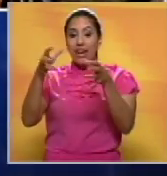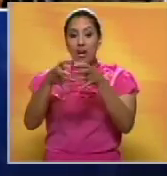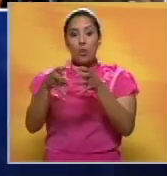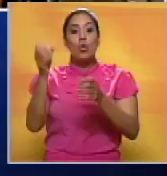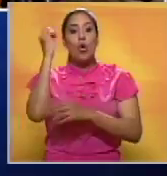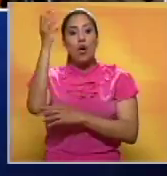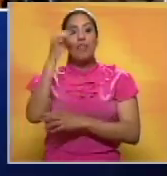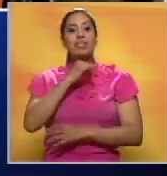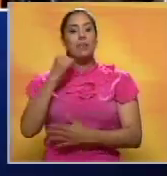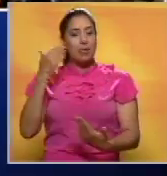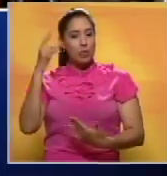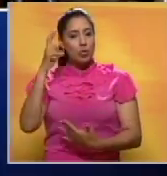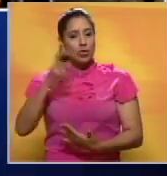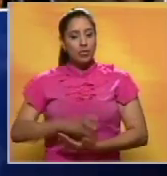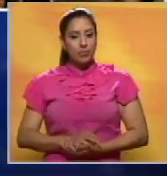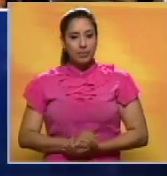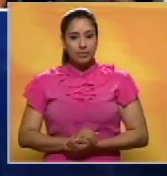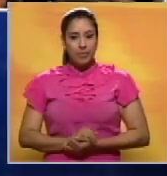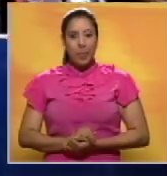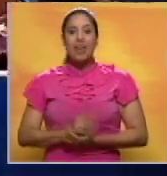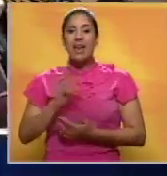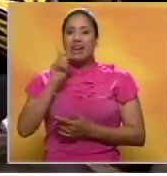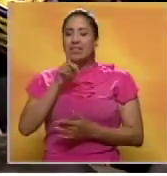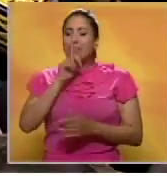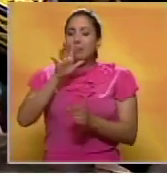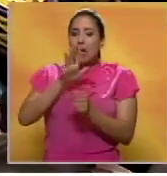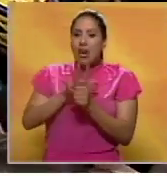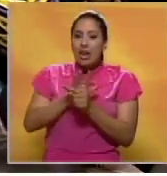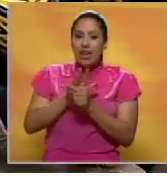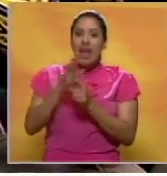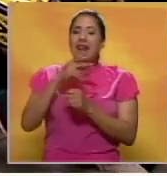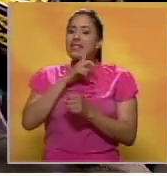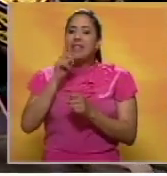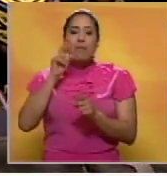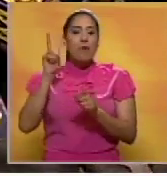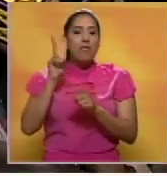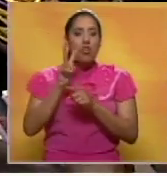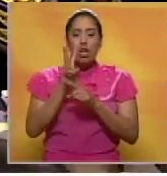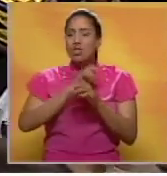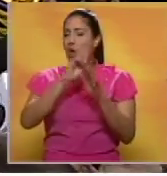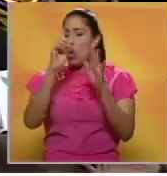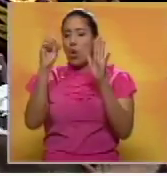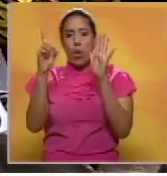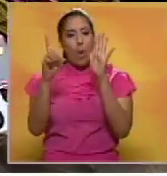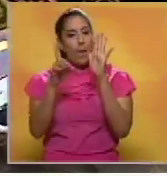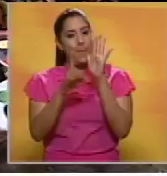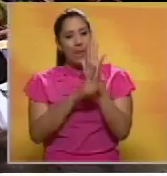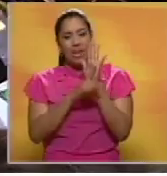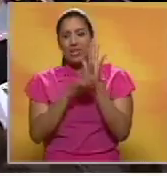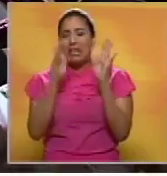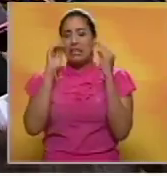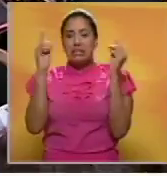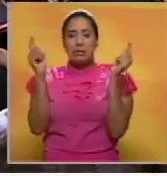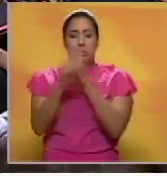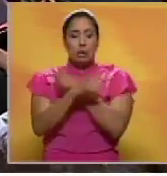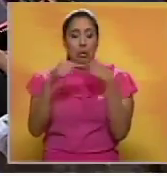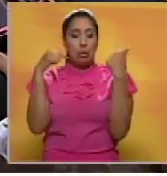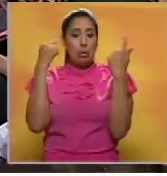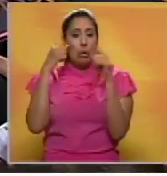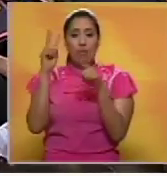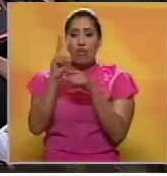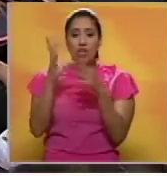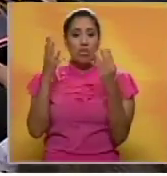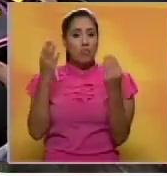con la conferencia episcopal. Escuchemos. Han sido cegadas por una violencia absolutamente irracional